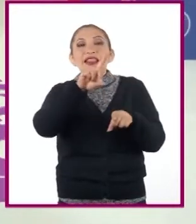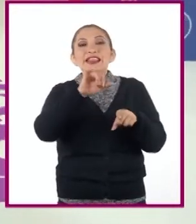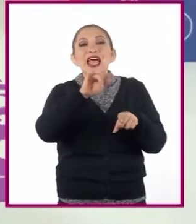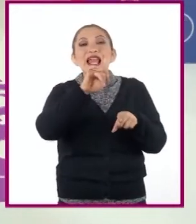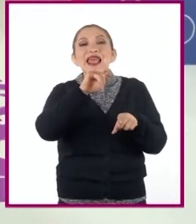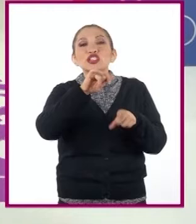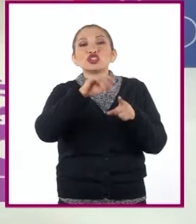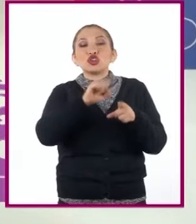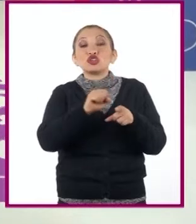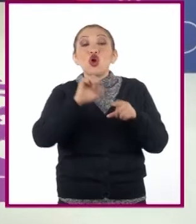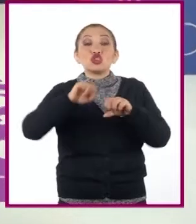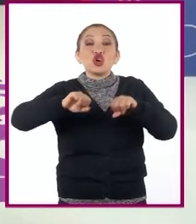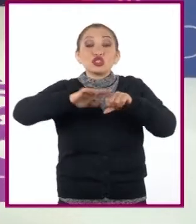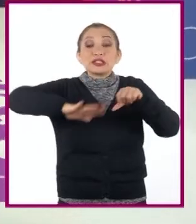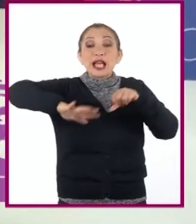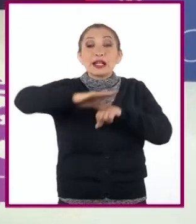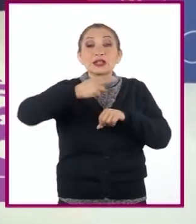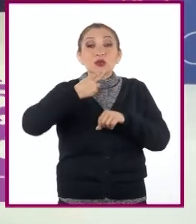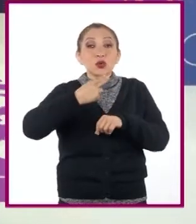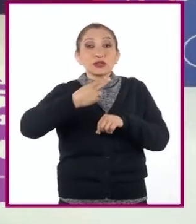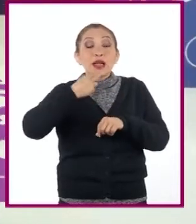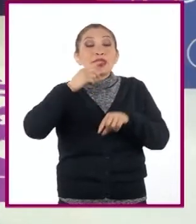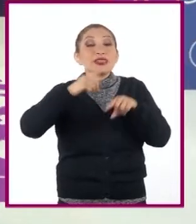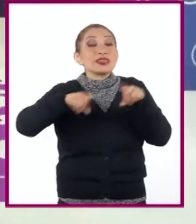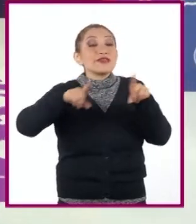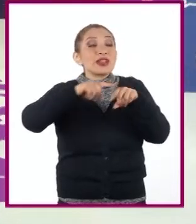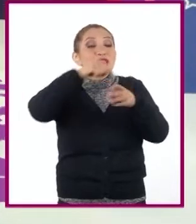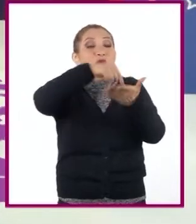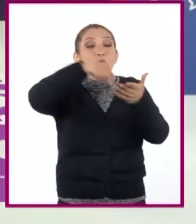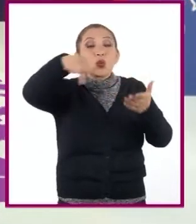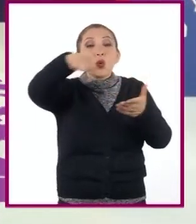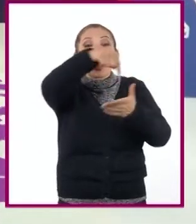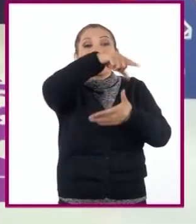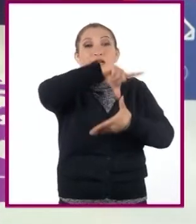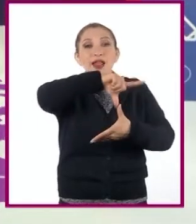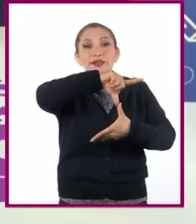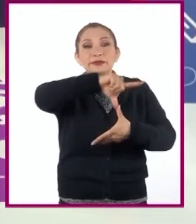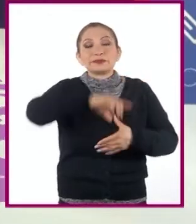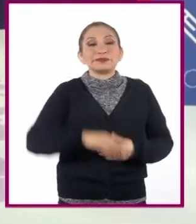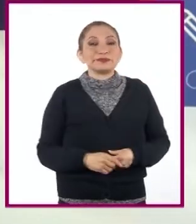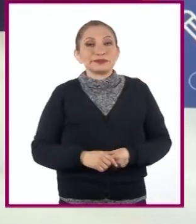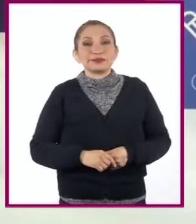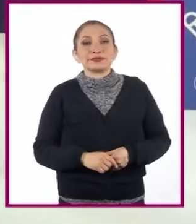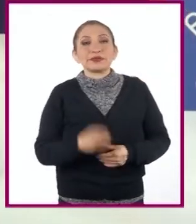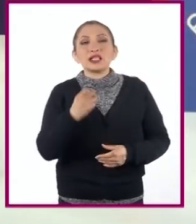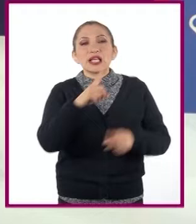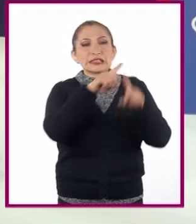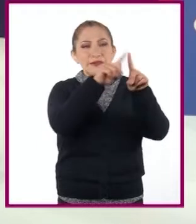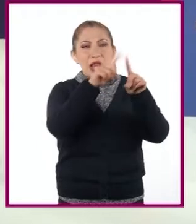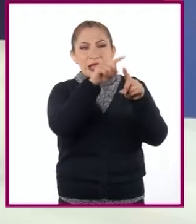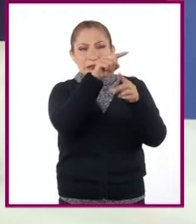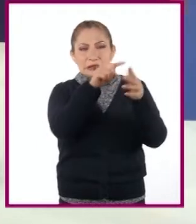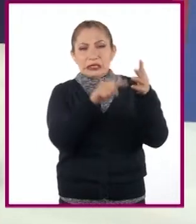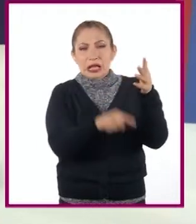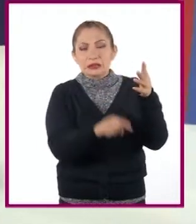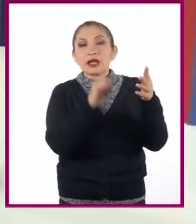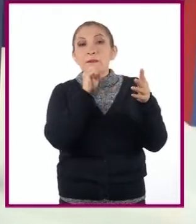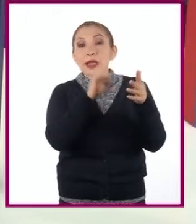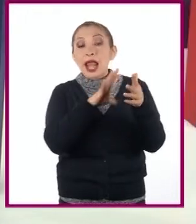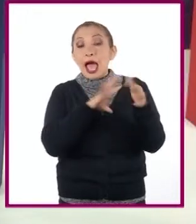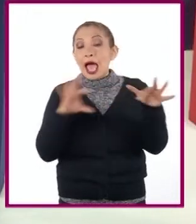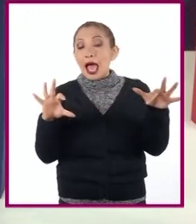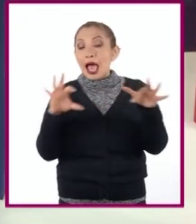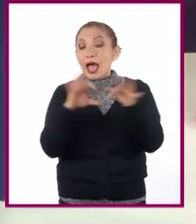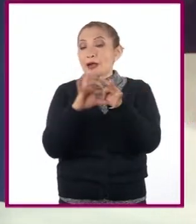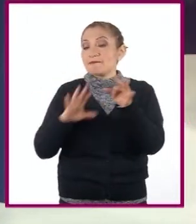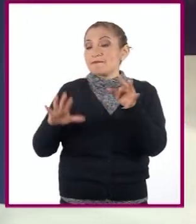y sociales que son utilizadas en determinadas regiones de Latinoamérica. Estas variantes también tienen relación con